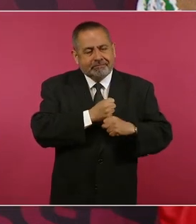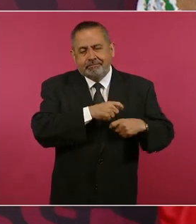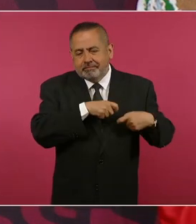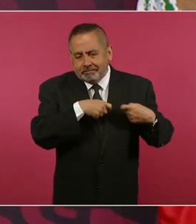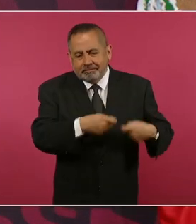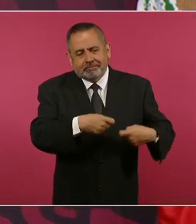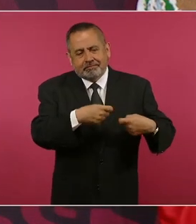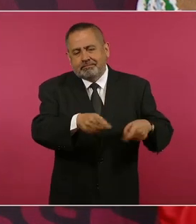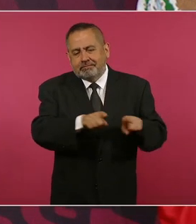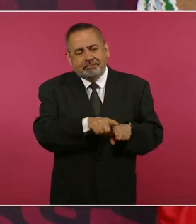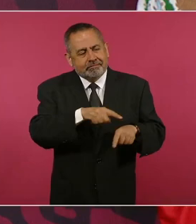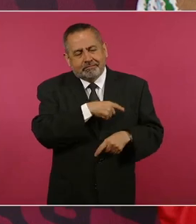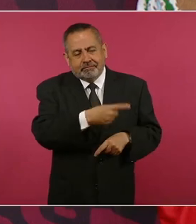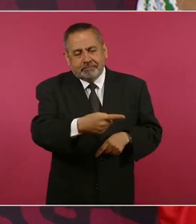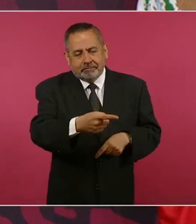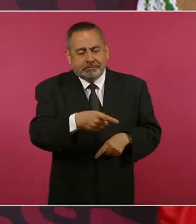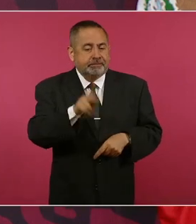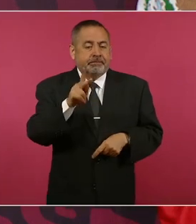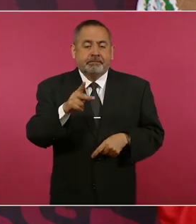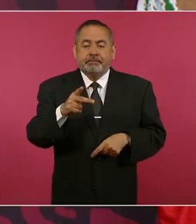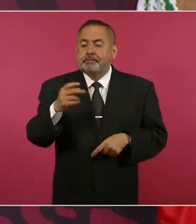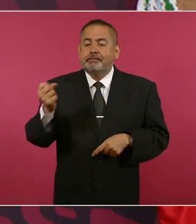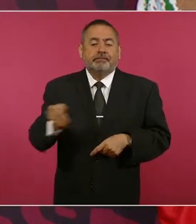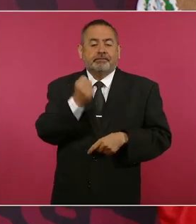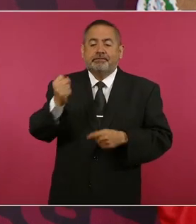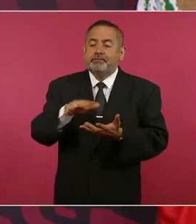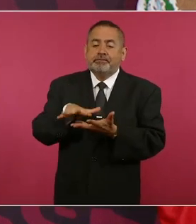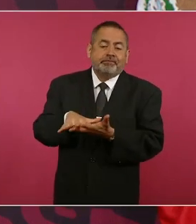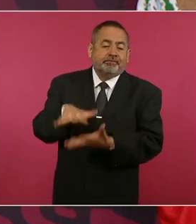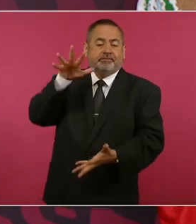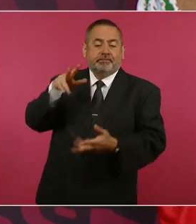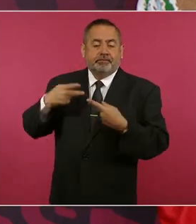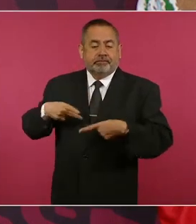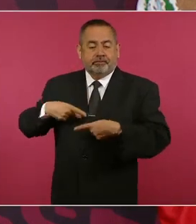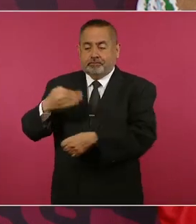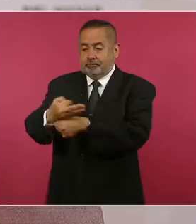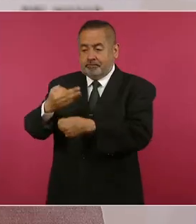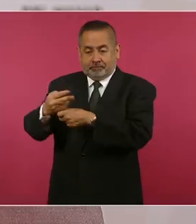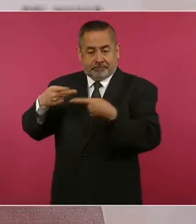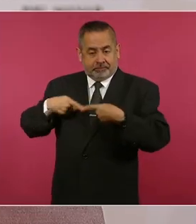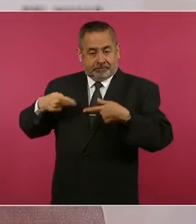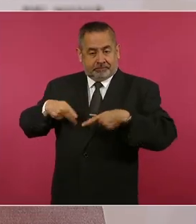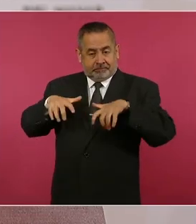Afortunadamente, la mayoría de nuestro pueblo está unido